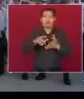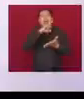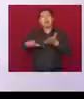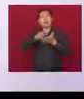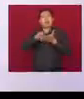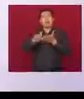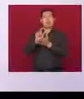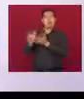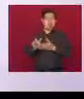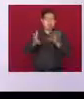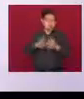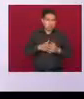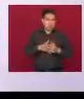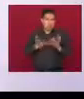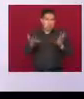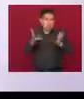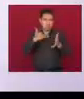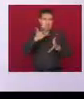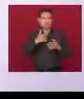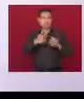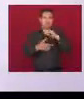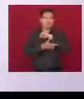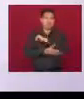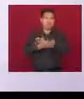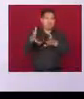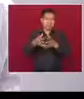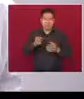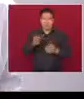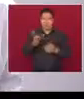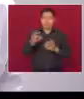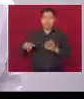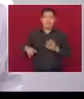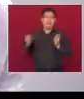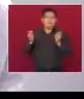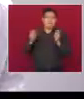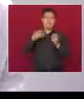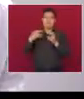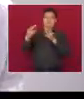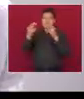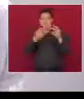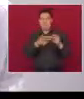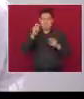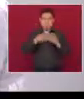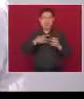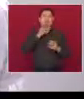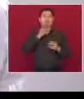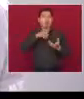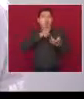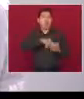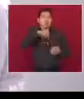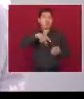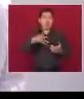De manera deliberada y por corrupción, los gobernantes buscaban destruir la industria petrolera nacional.